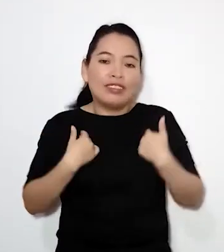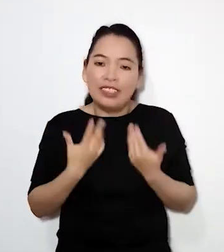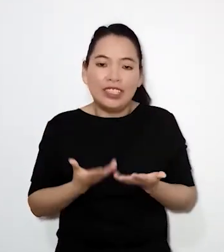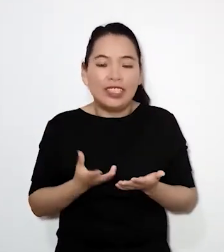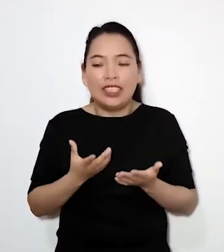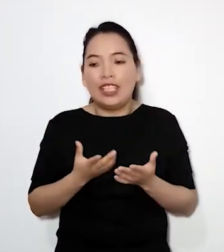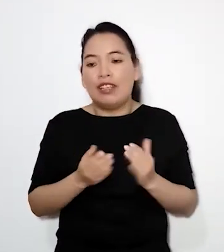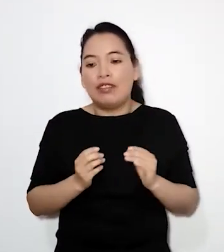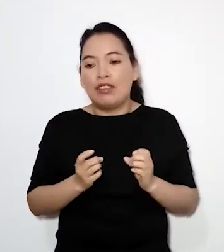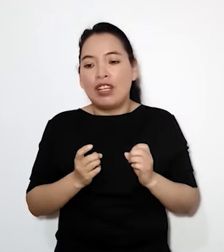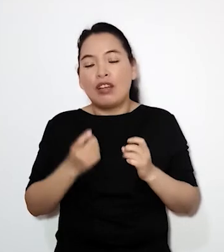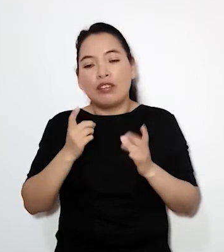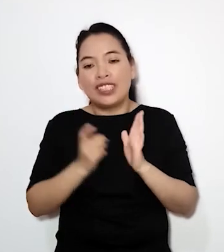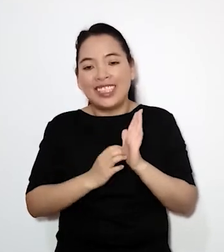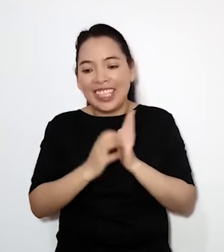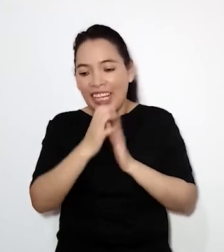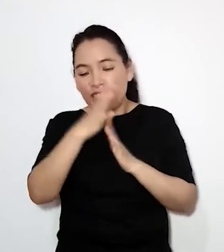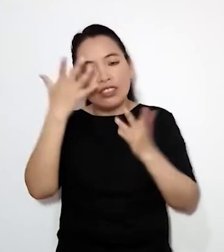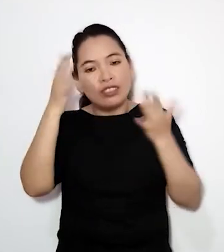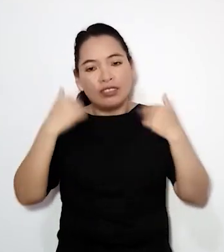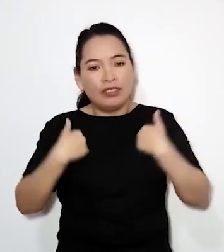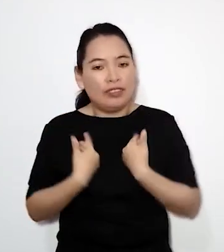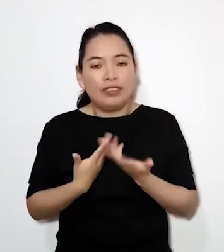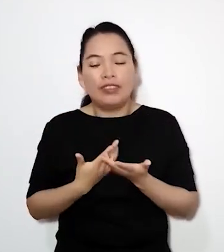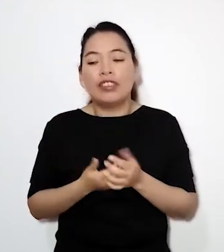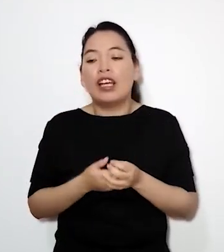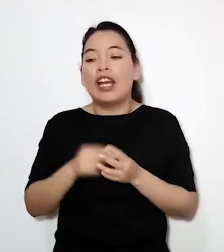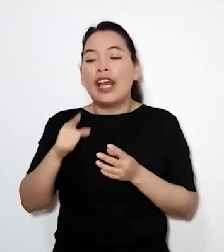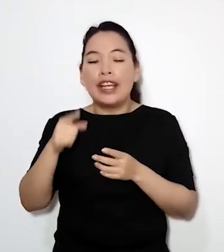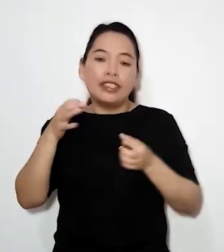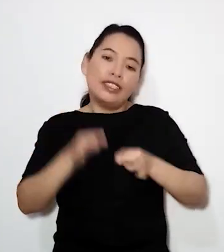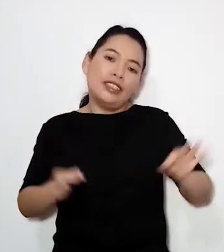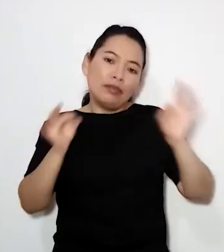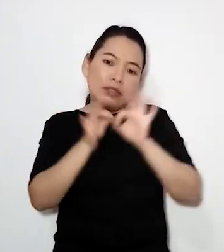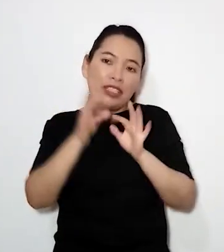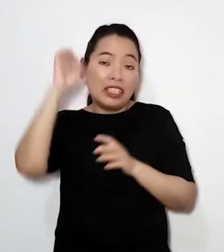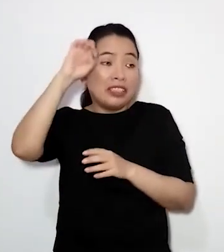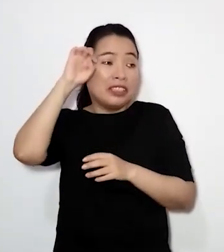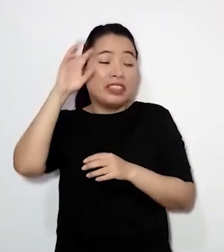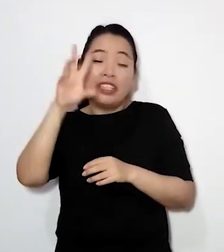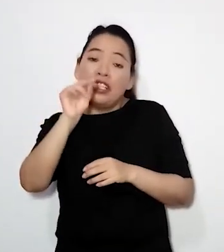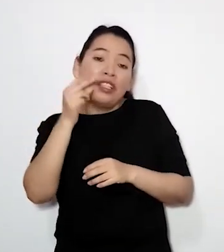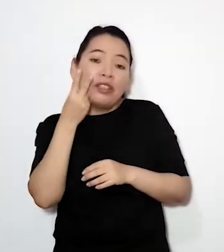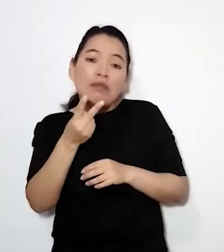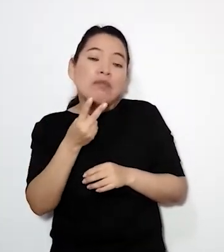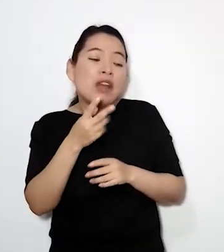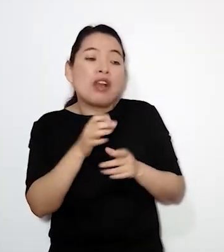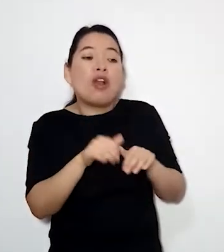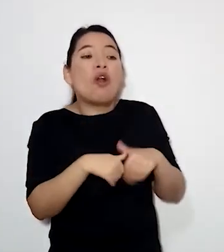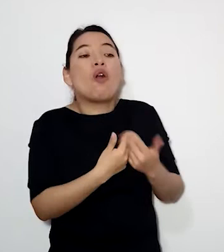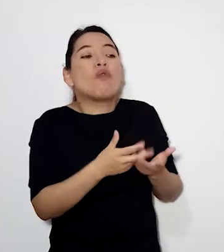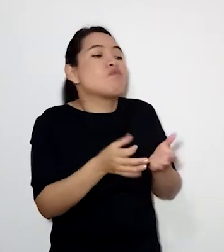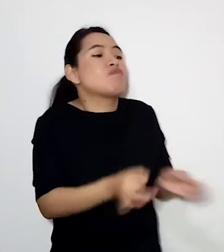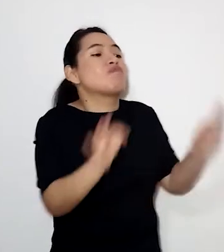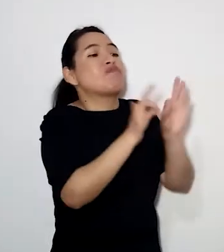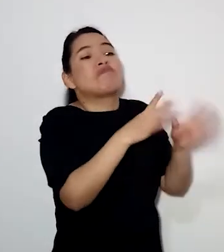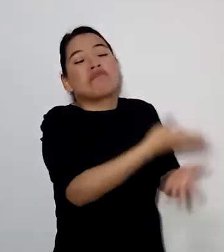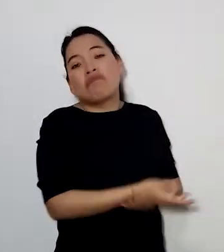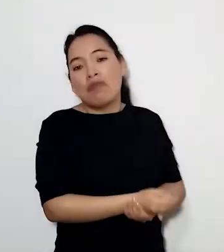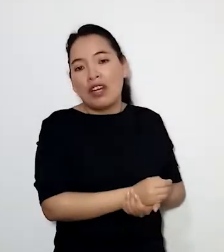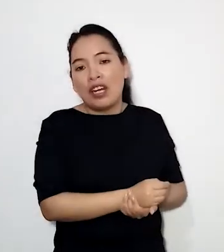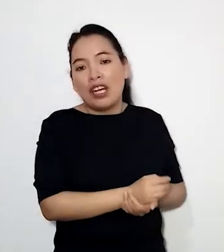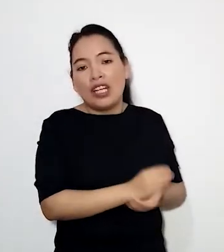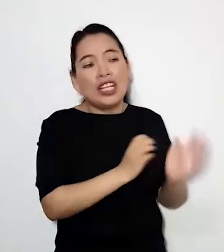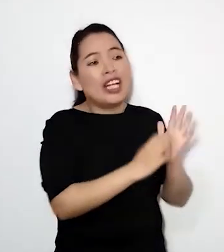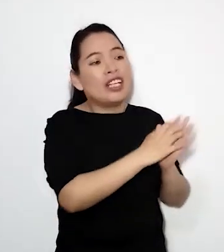que los estados no están priorizando, ¿no? Entonces, si queremos priorizar este tema, tenemos que producir información y buenos indicadores que